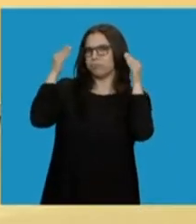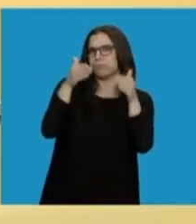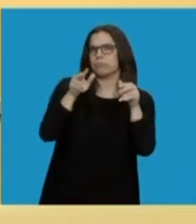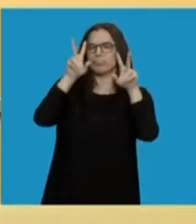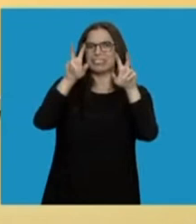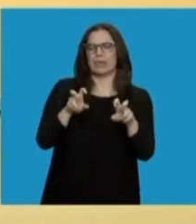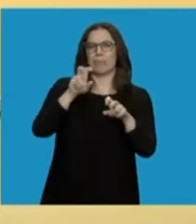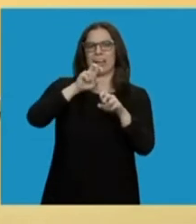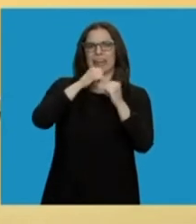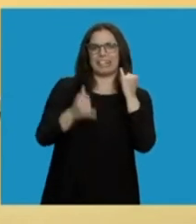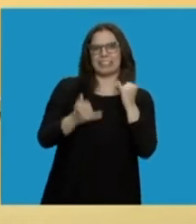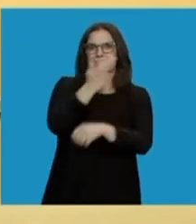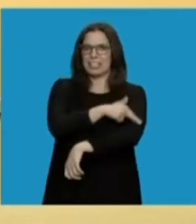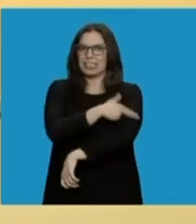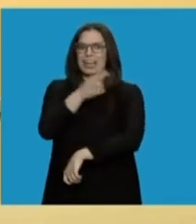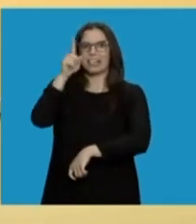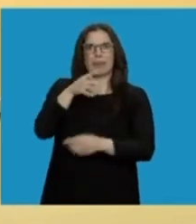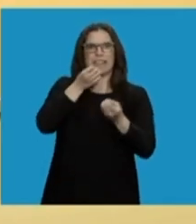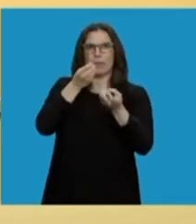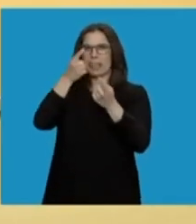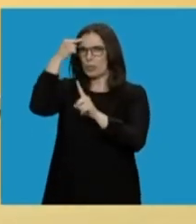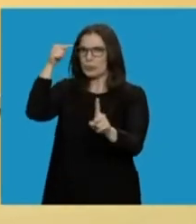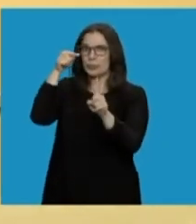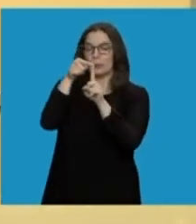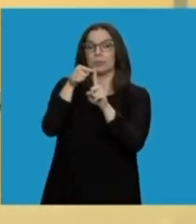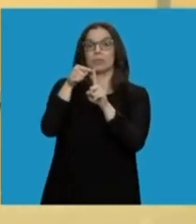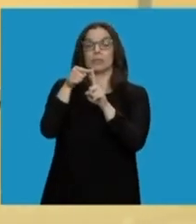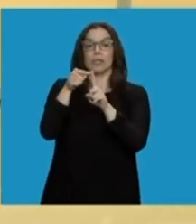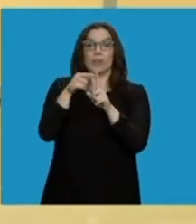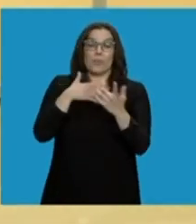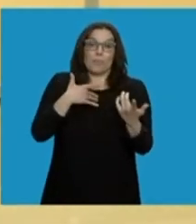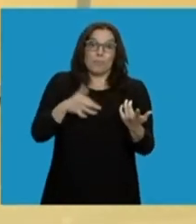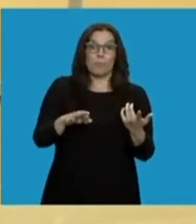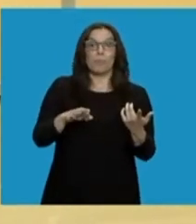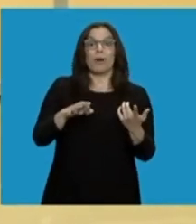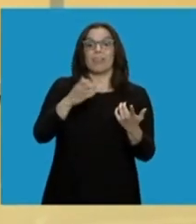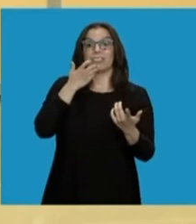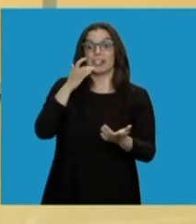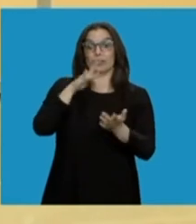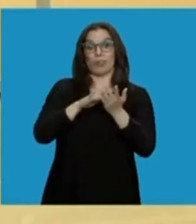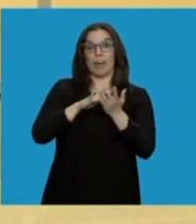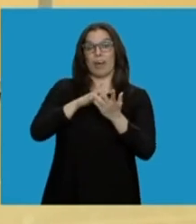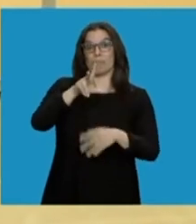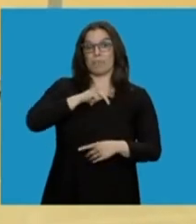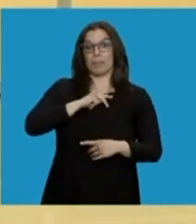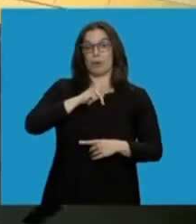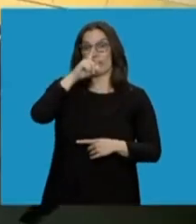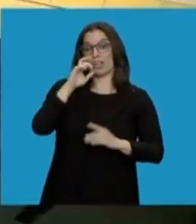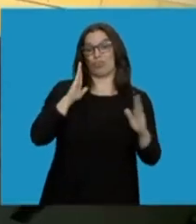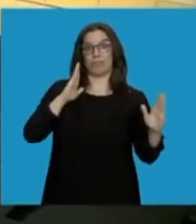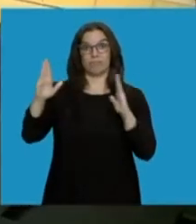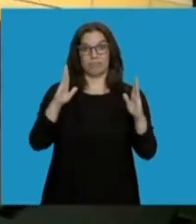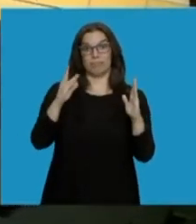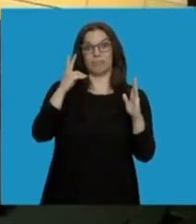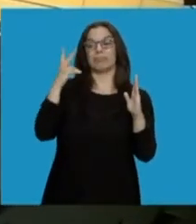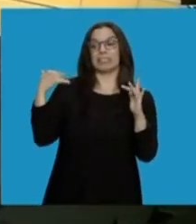argumento principal de las informaciones. Puede que cuando premiemos los trabajos que sí recogen esa terrible realidad, ya hayamos pasado